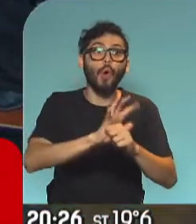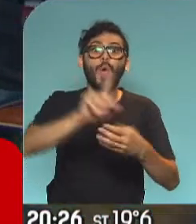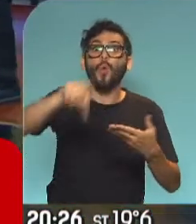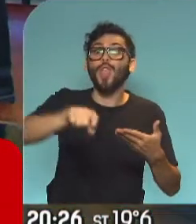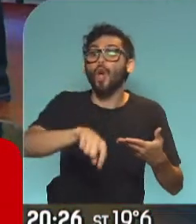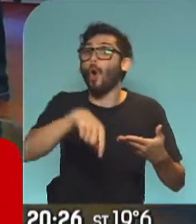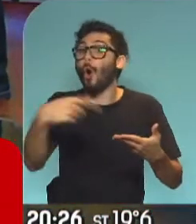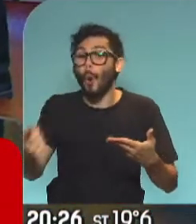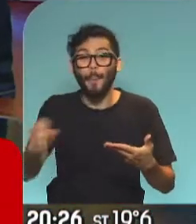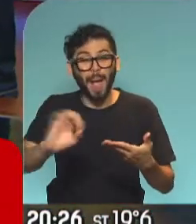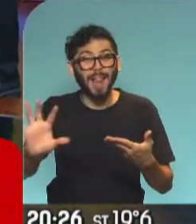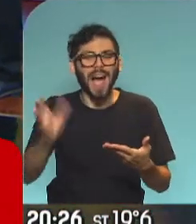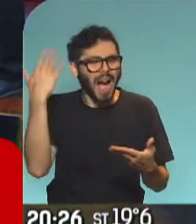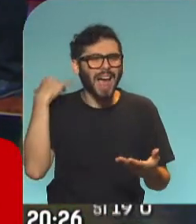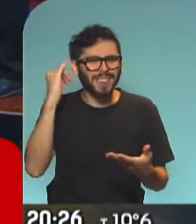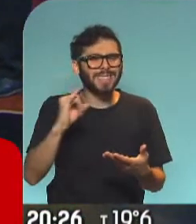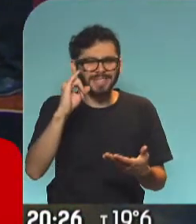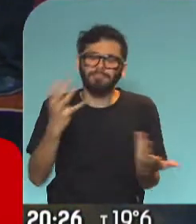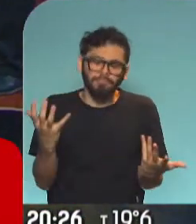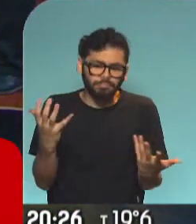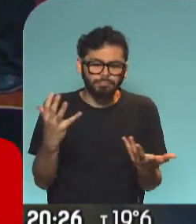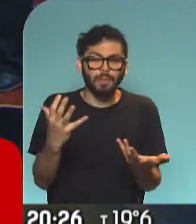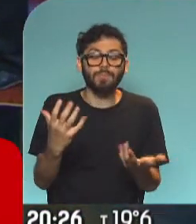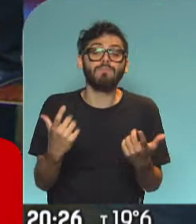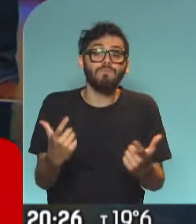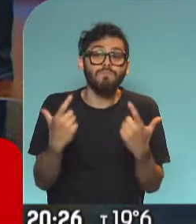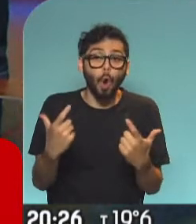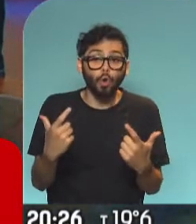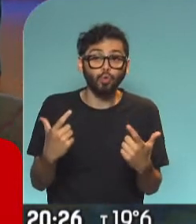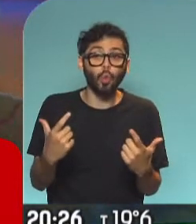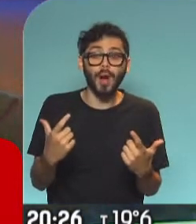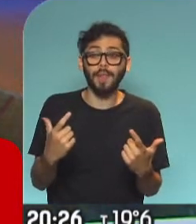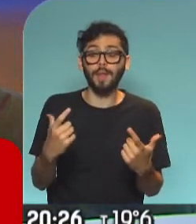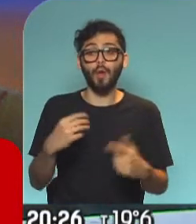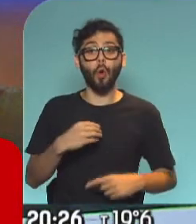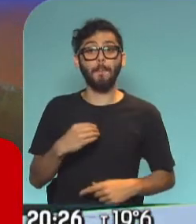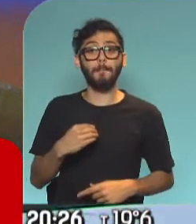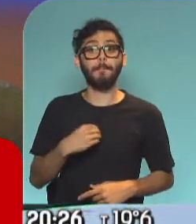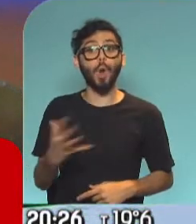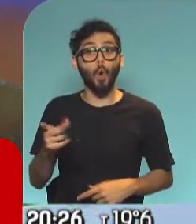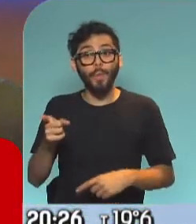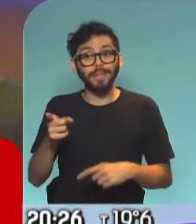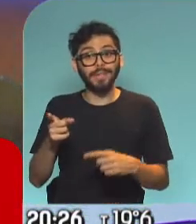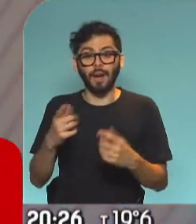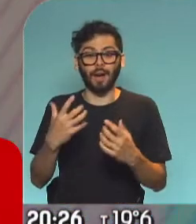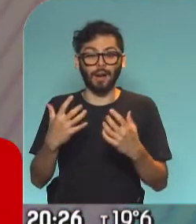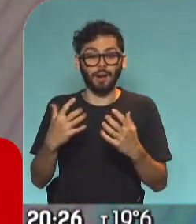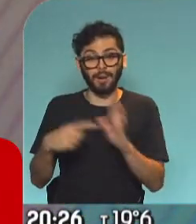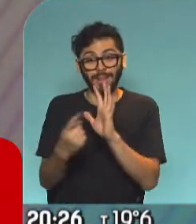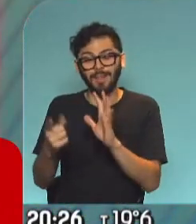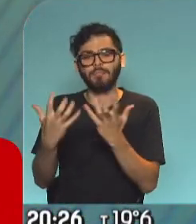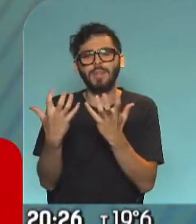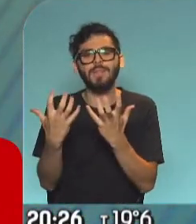hace rato. Sí, del cual venimos... por suerte, provincia ha implementado un sistema para tener